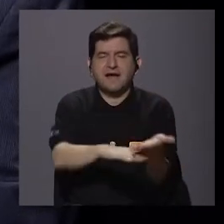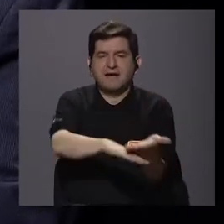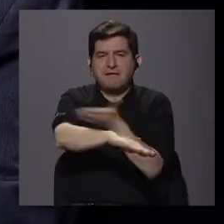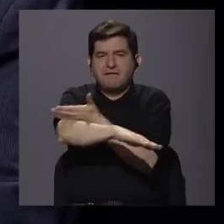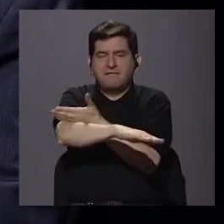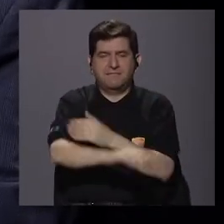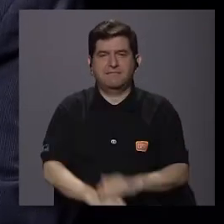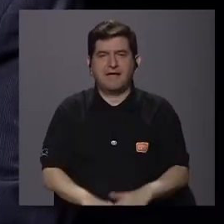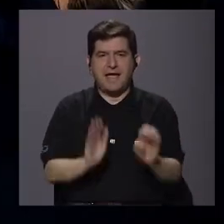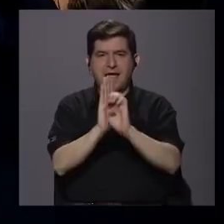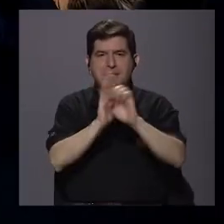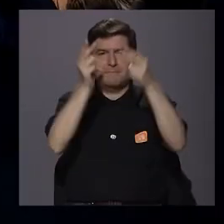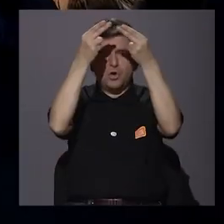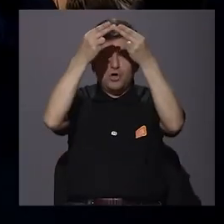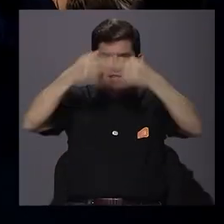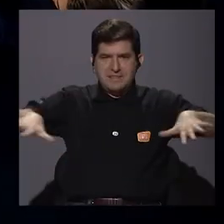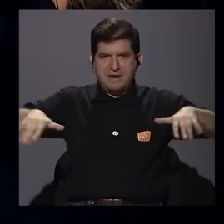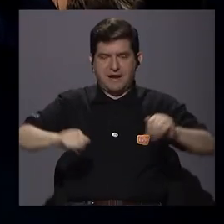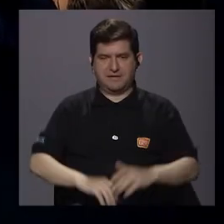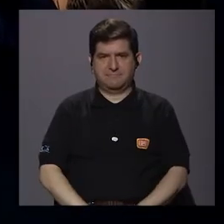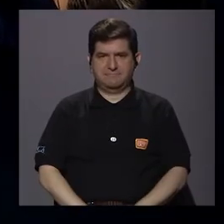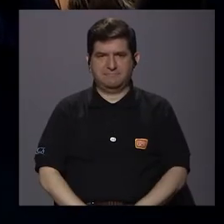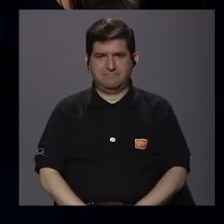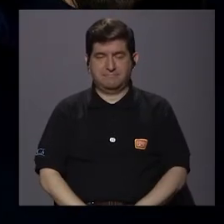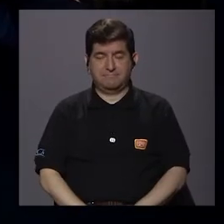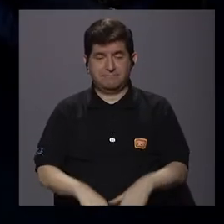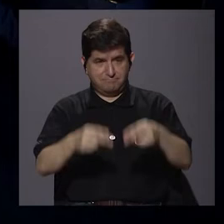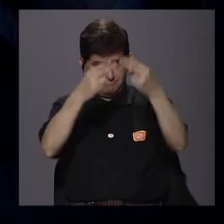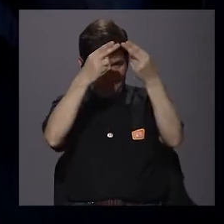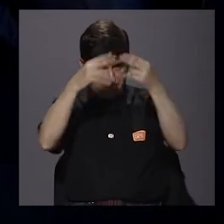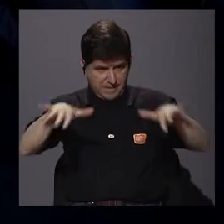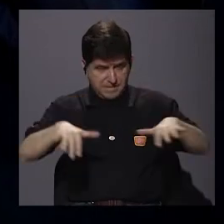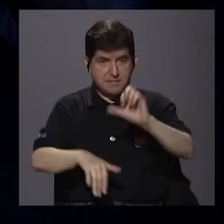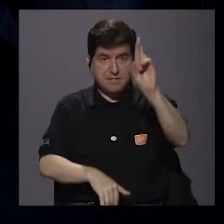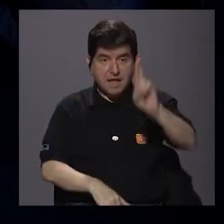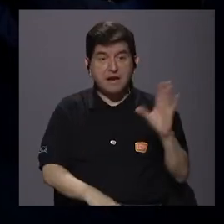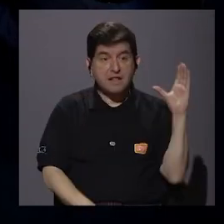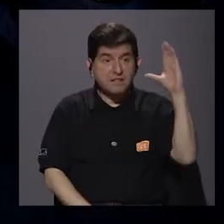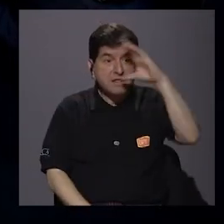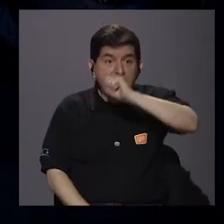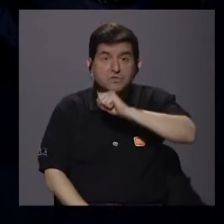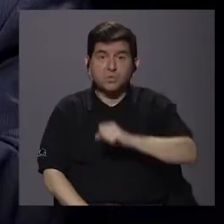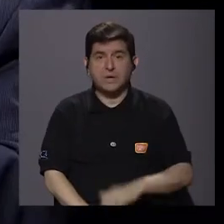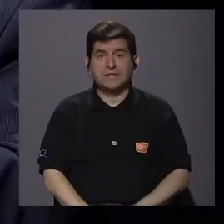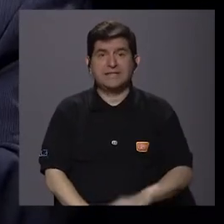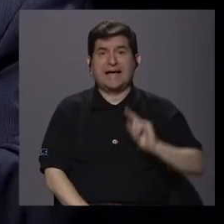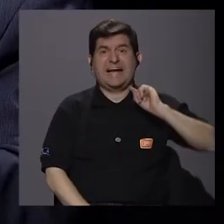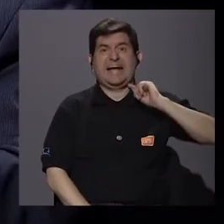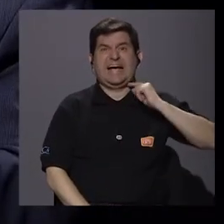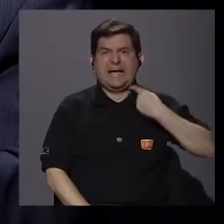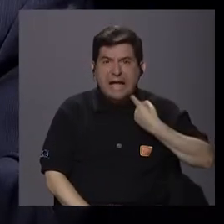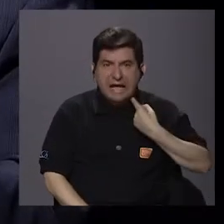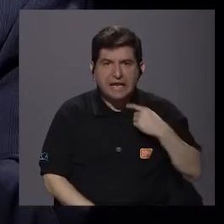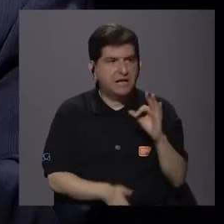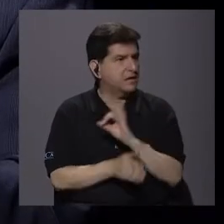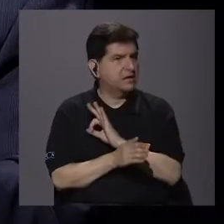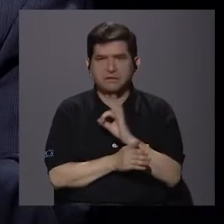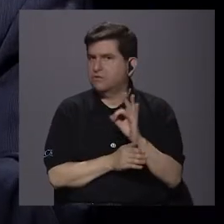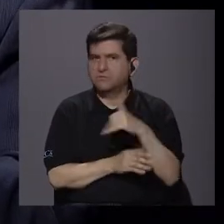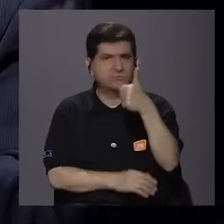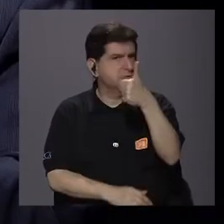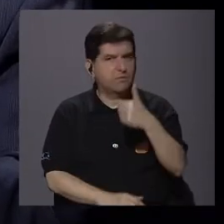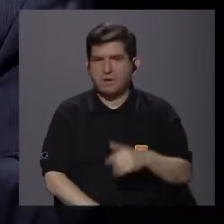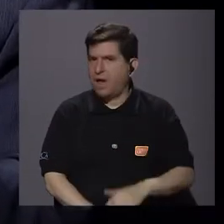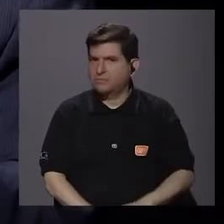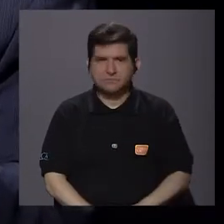ejemplo internet si tomamos internet en costa rica nos damos cuenta de que es caro e ineficiente